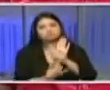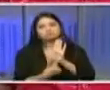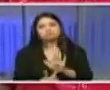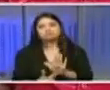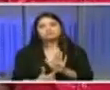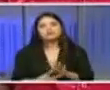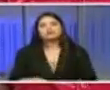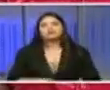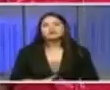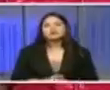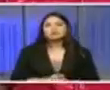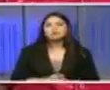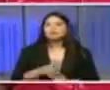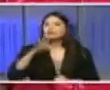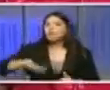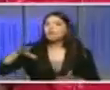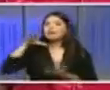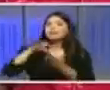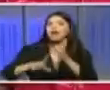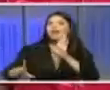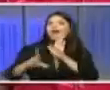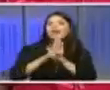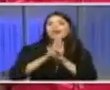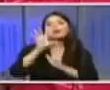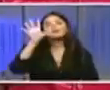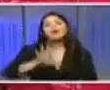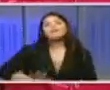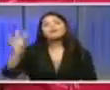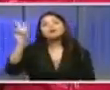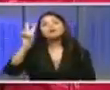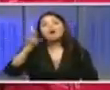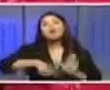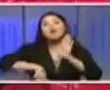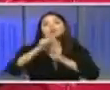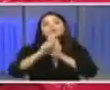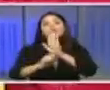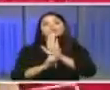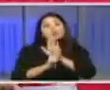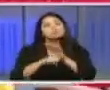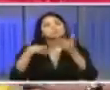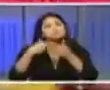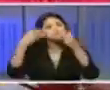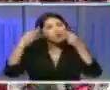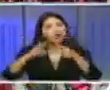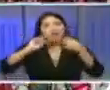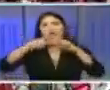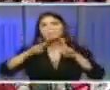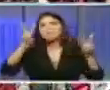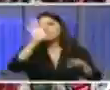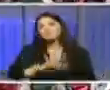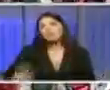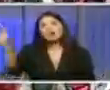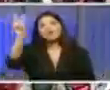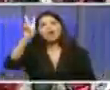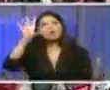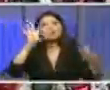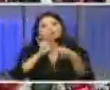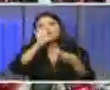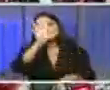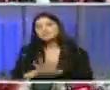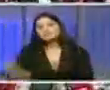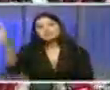los órganos del Estado las leyes de la República, la Constitución y garantizar la paz del país, la unión del